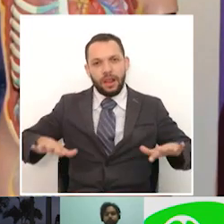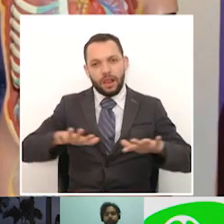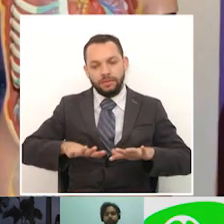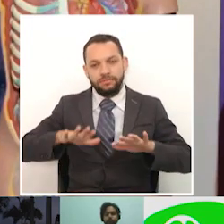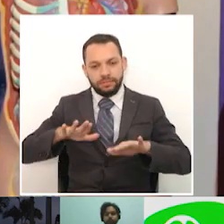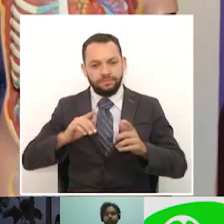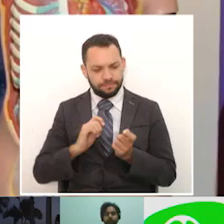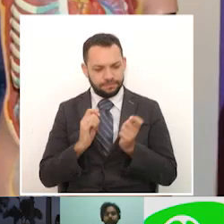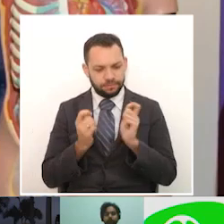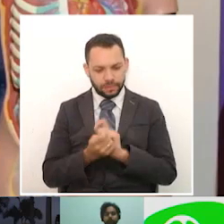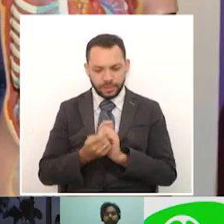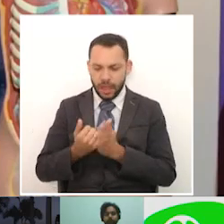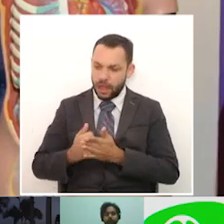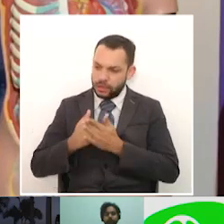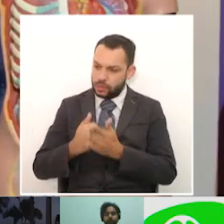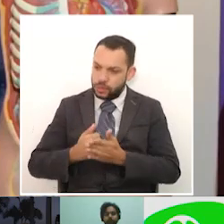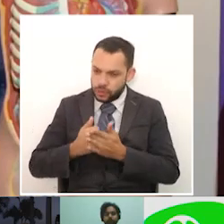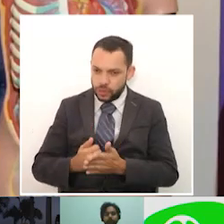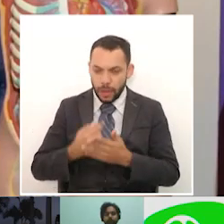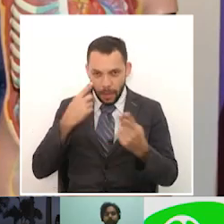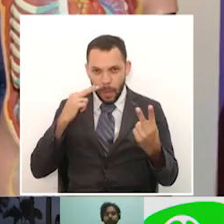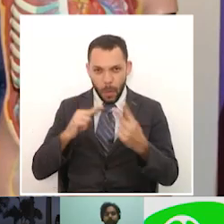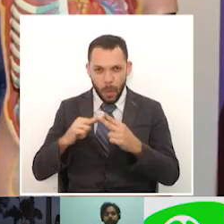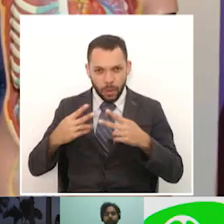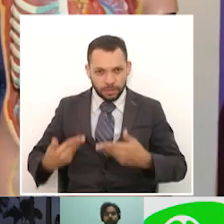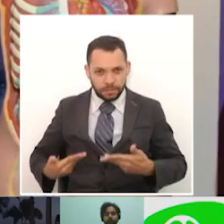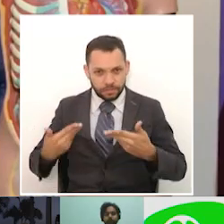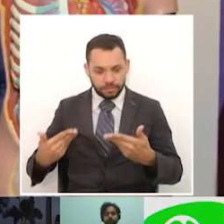llamar, para que lo conozcan con nosotros. Vamos con esta